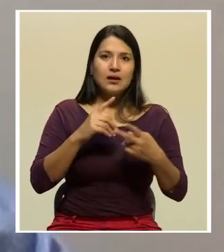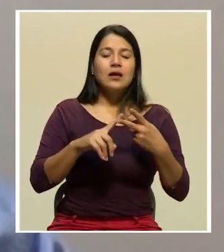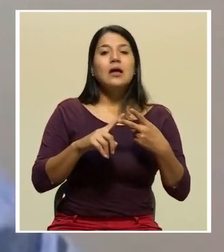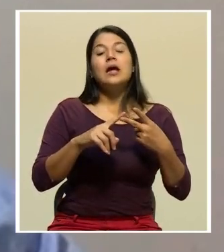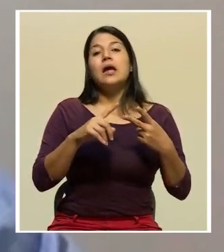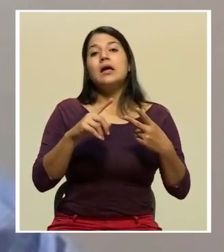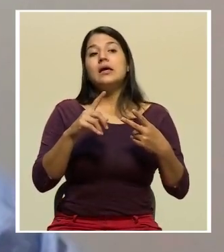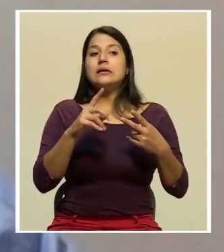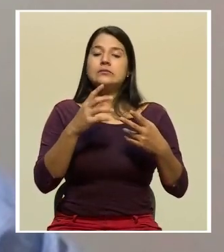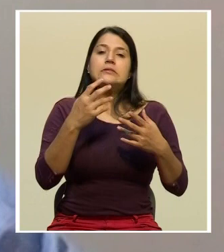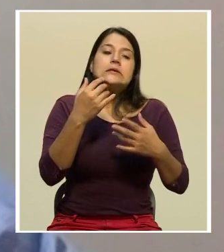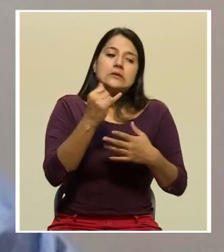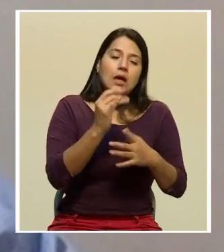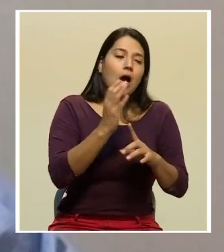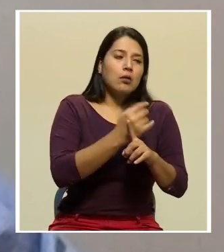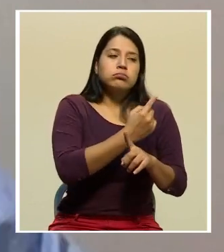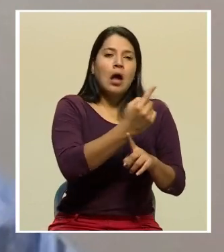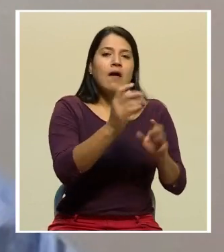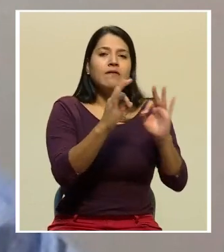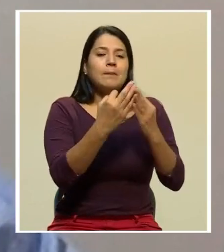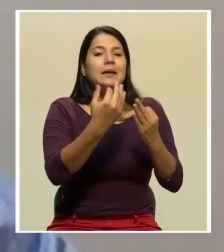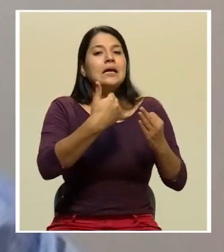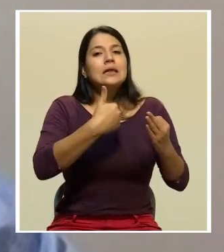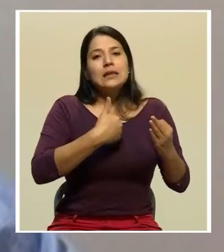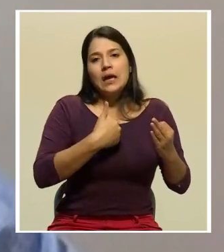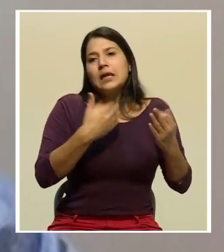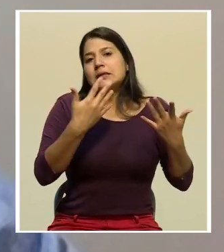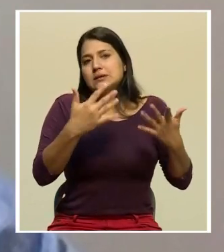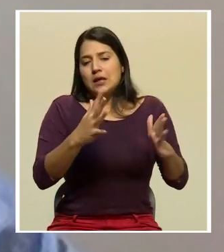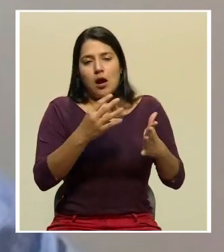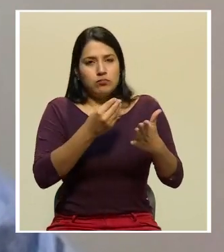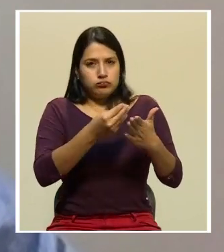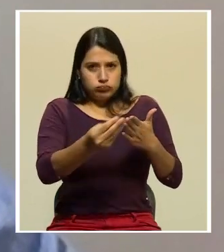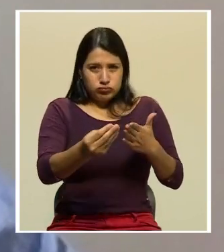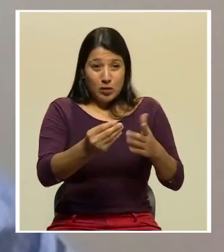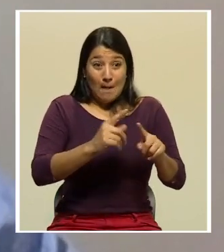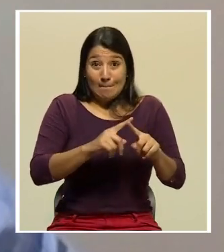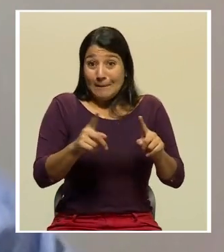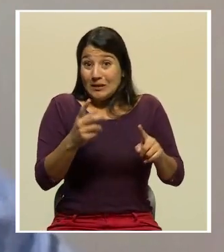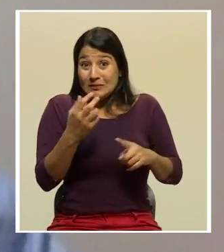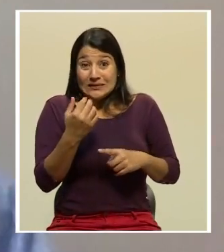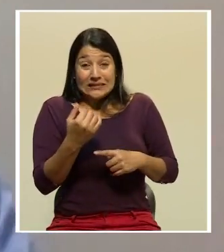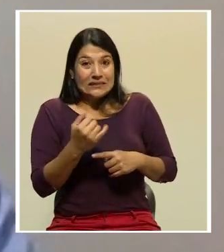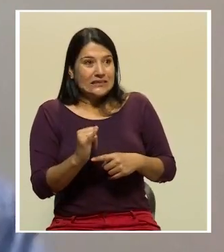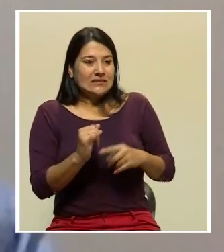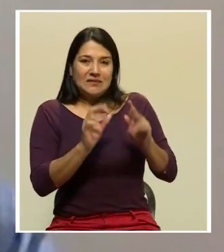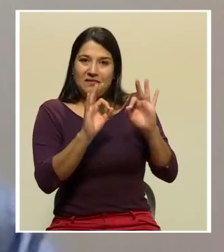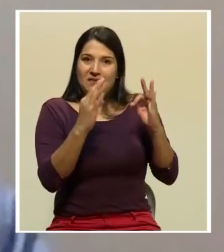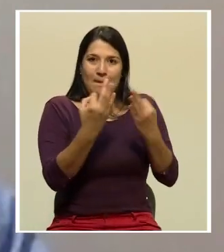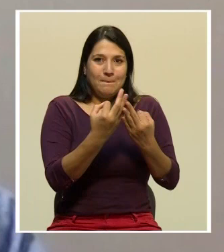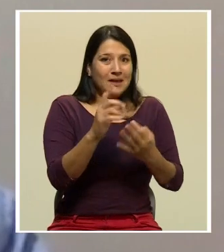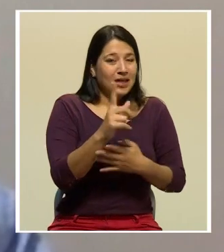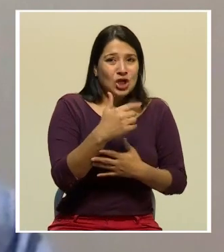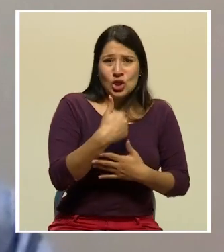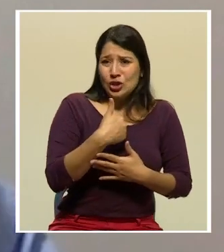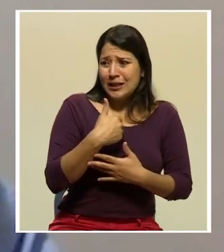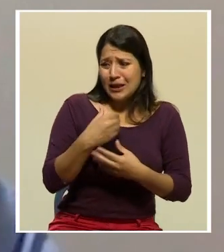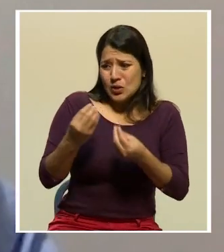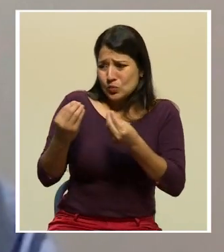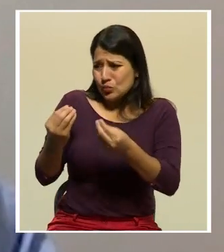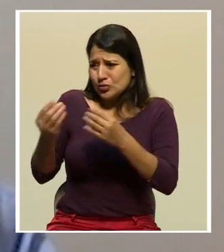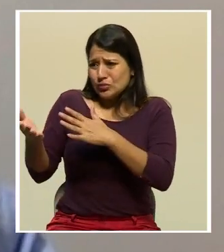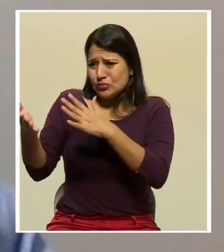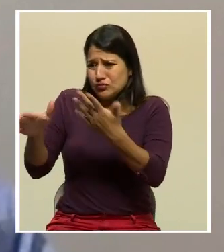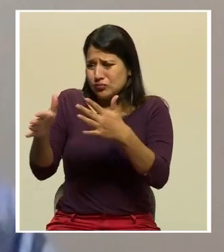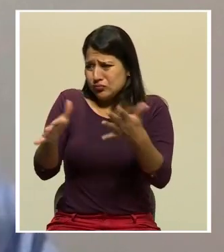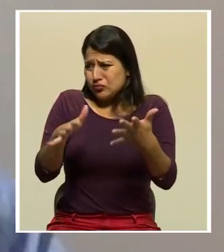común, que no se descarta y que hay que manejar y que prevenir de que todo esto, como se ha manejado todo en este momento,